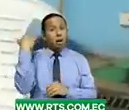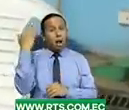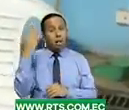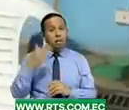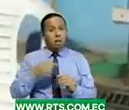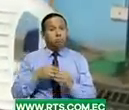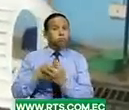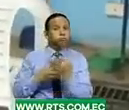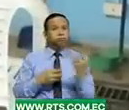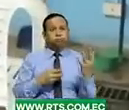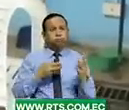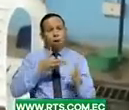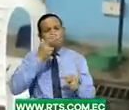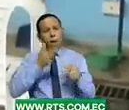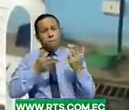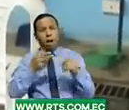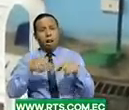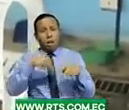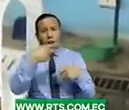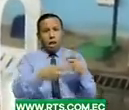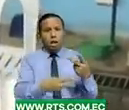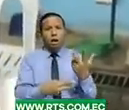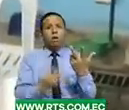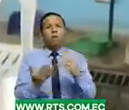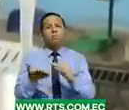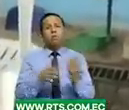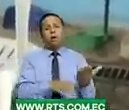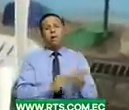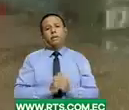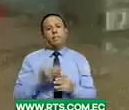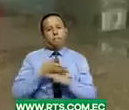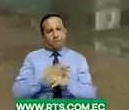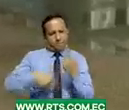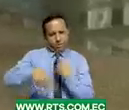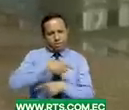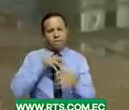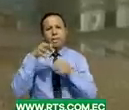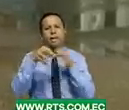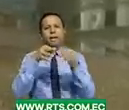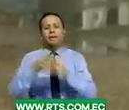La ampliación de este hecho y mucho más al volver de esta pausa.